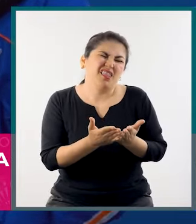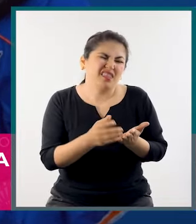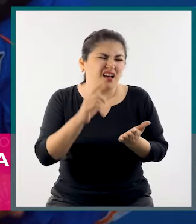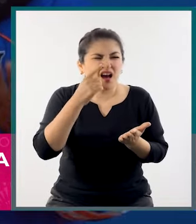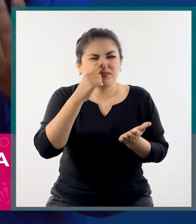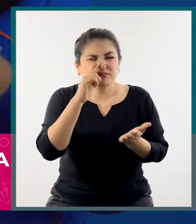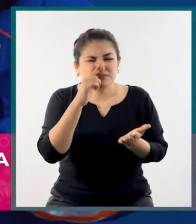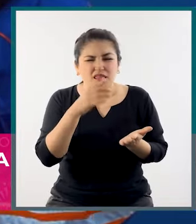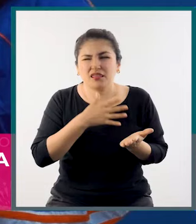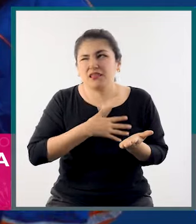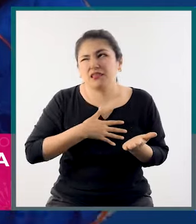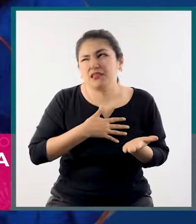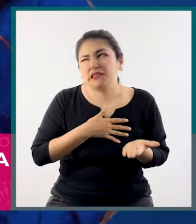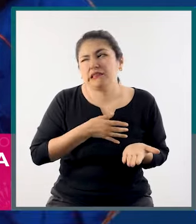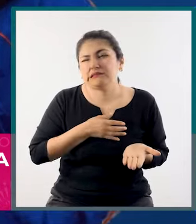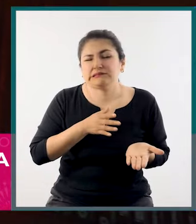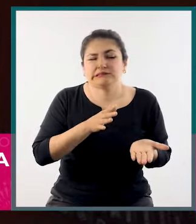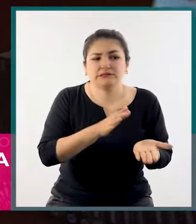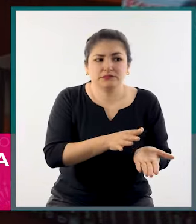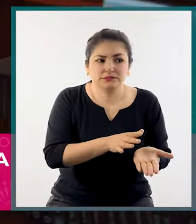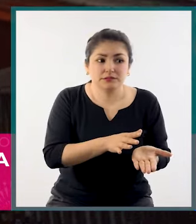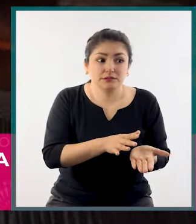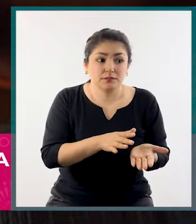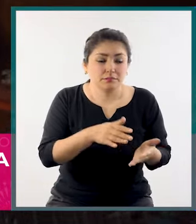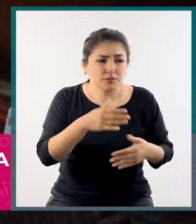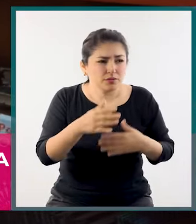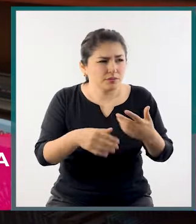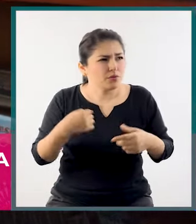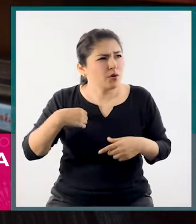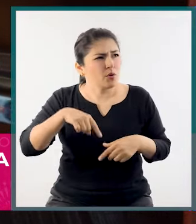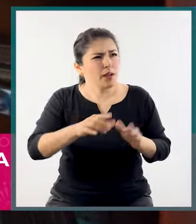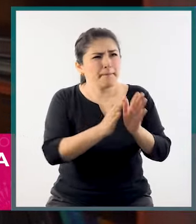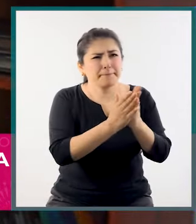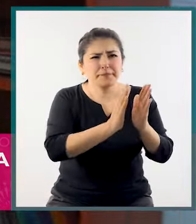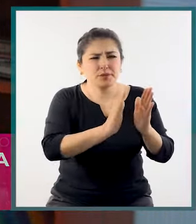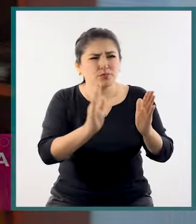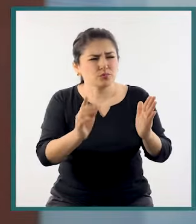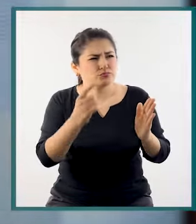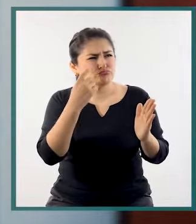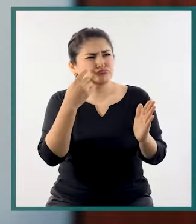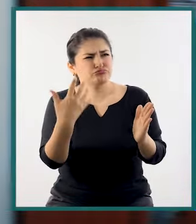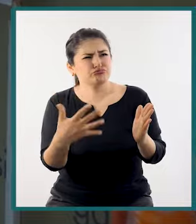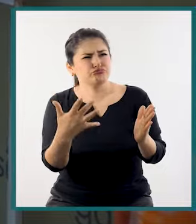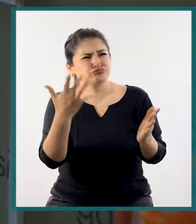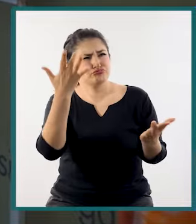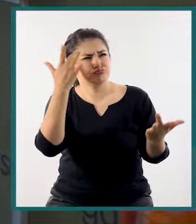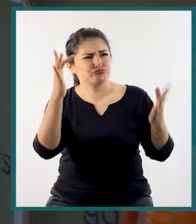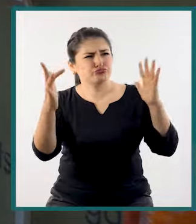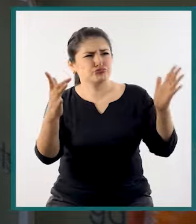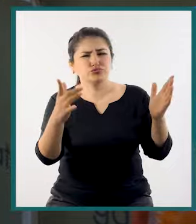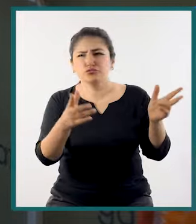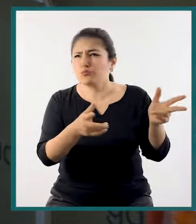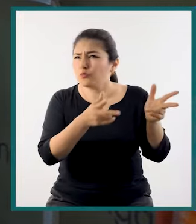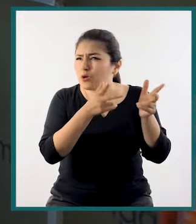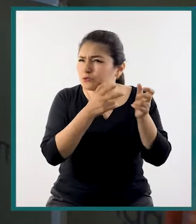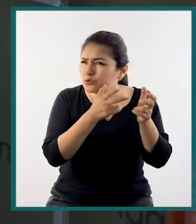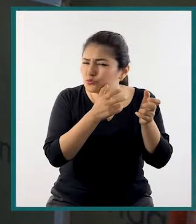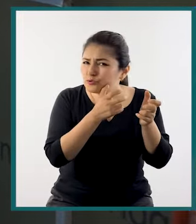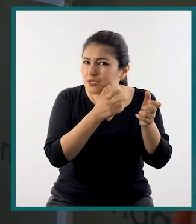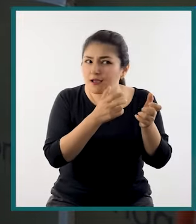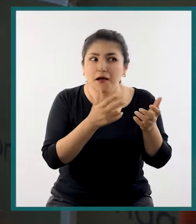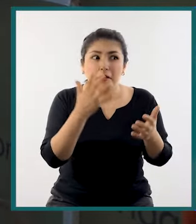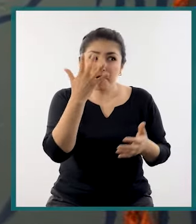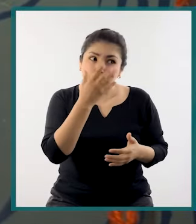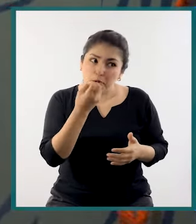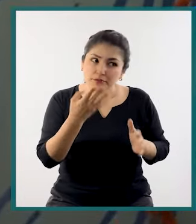poco aburrido, un poco pesado, cansado, pero ya al hacer esta biblioteca tan creativa, con audios, es mucho